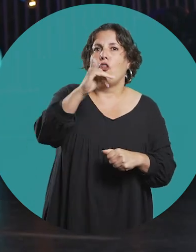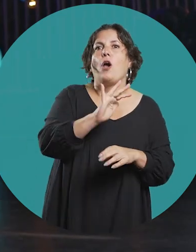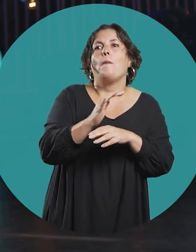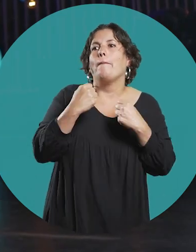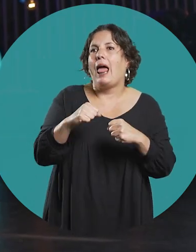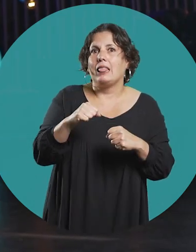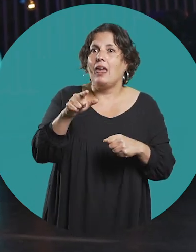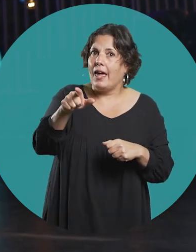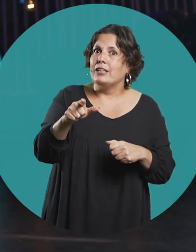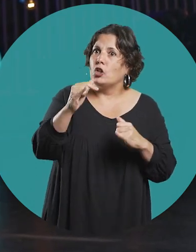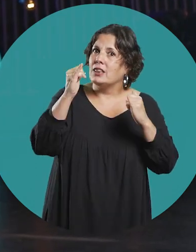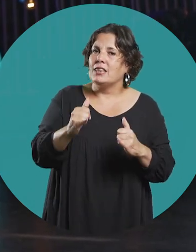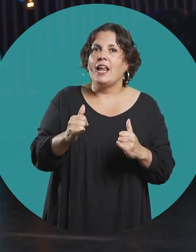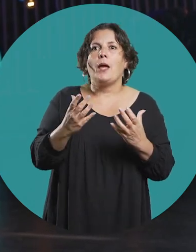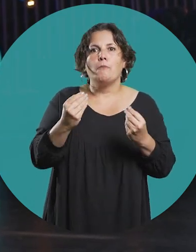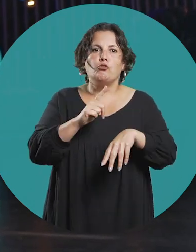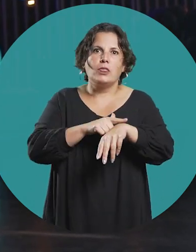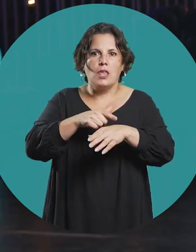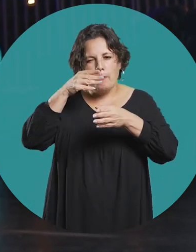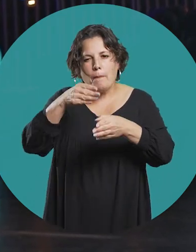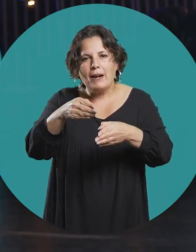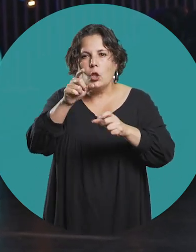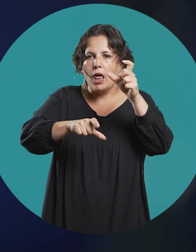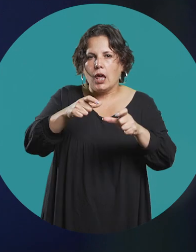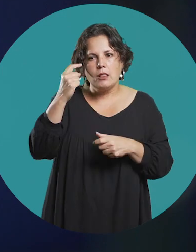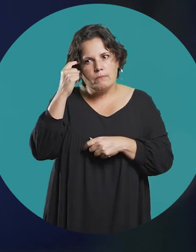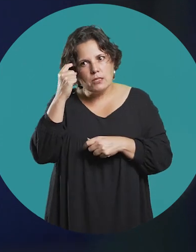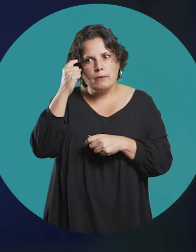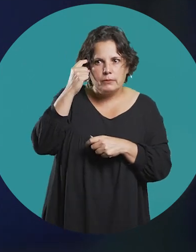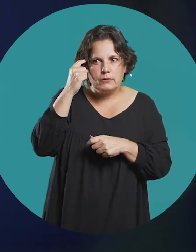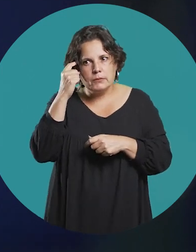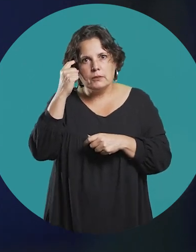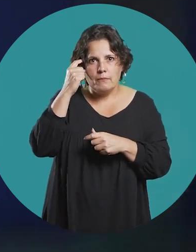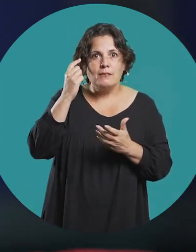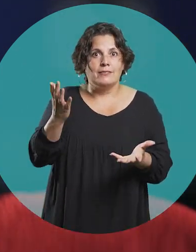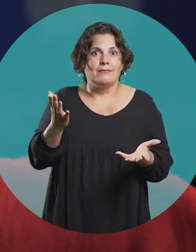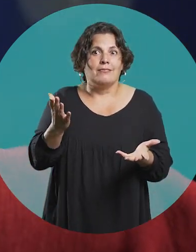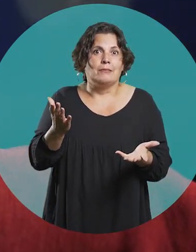un montón de tiempo invertido, de gente que lo está pensando.